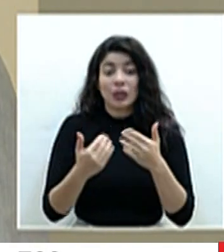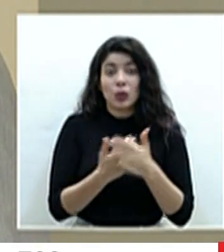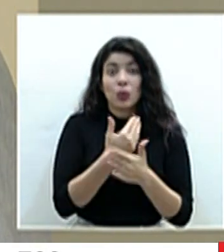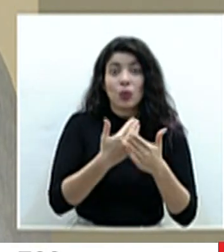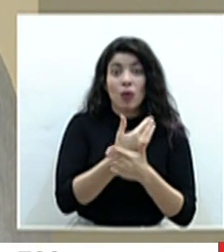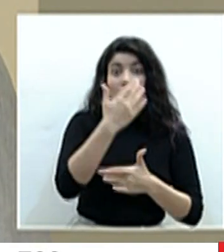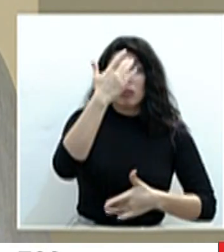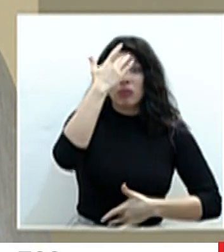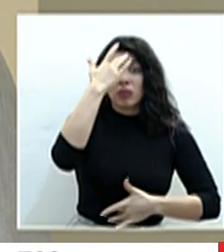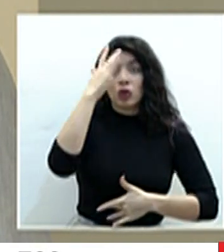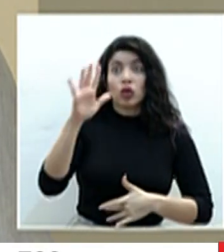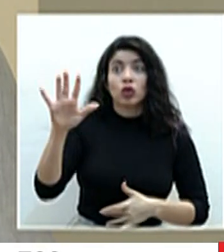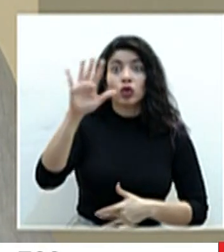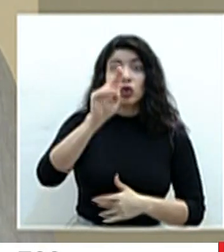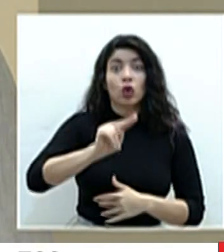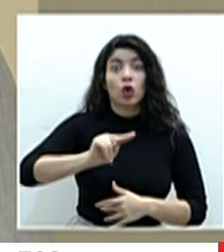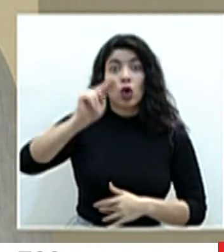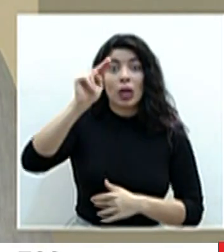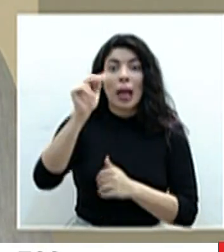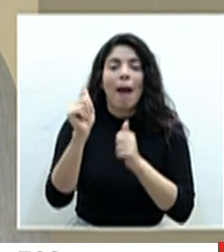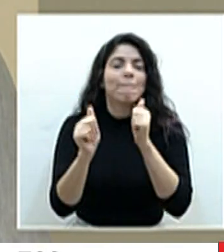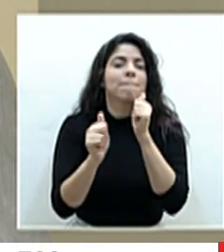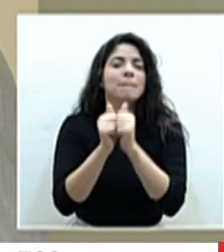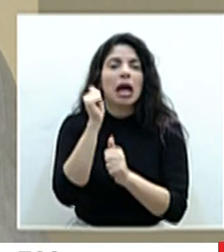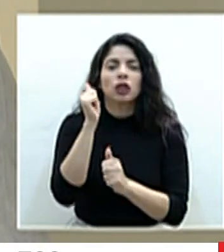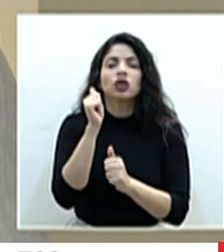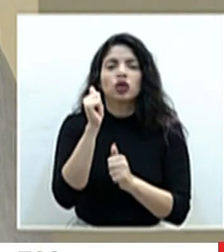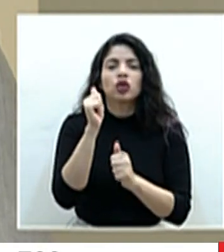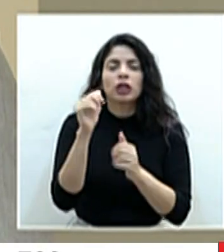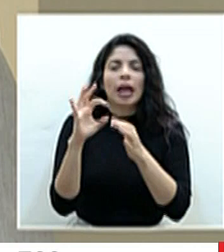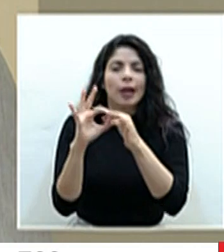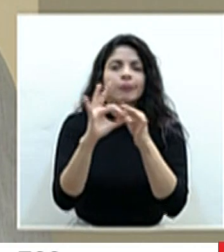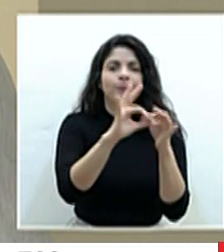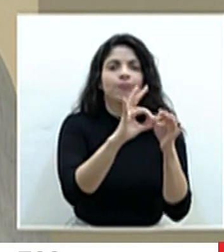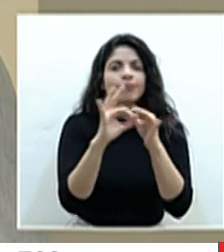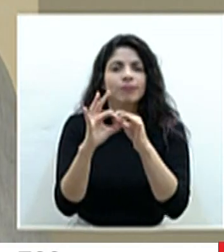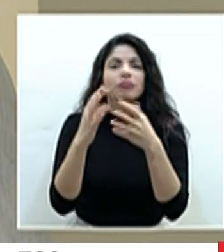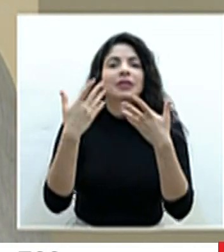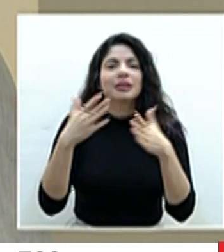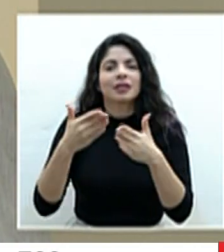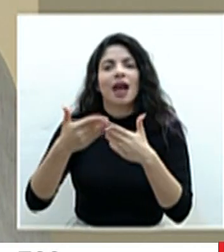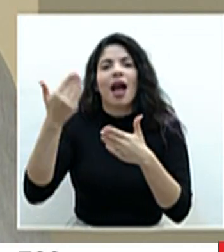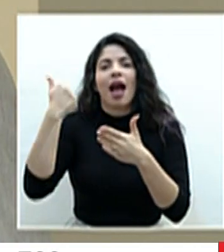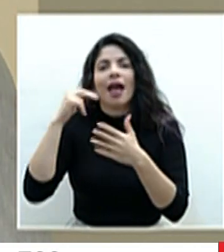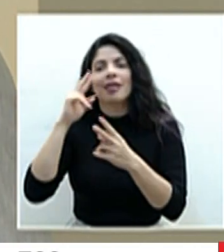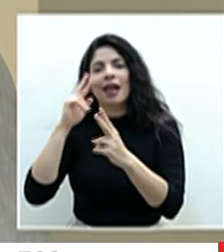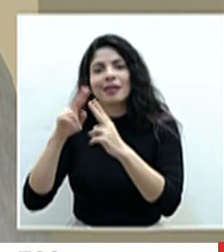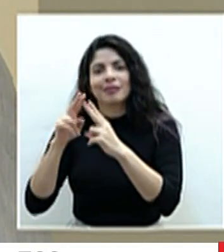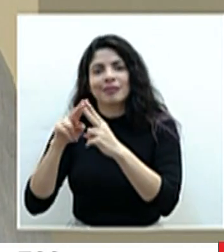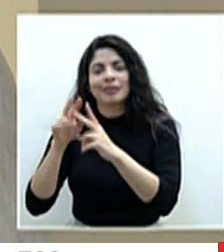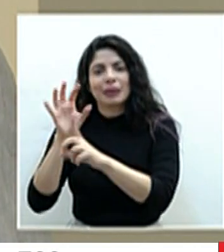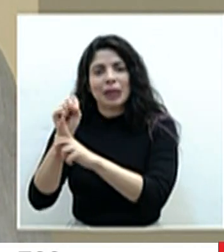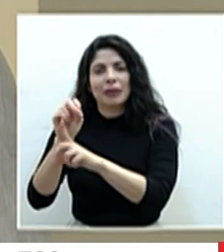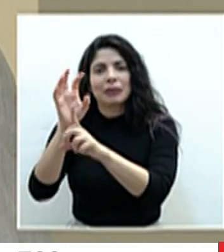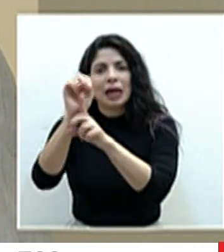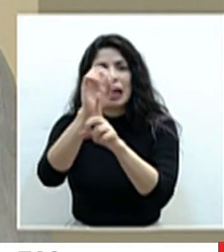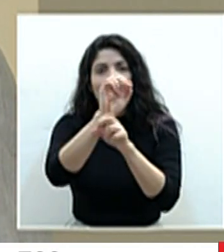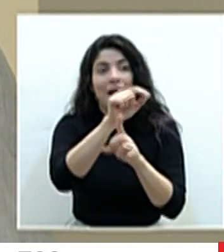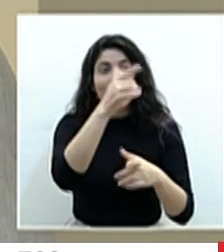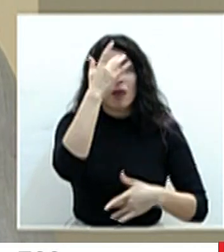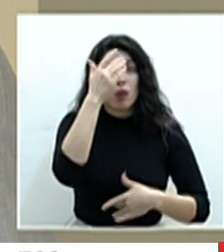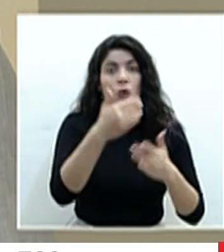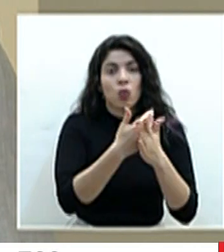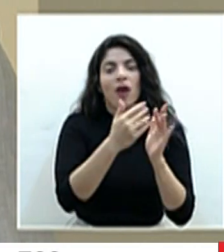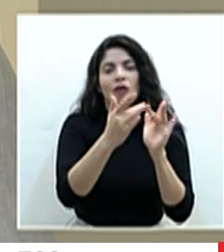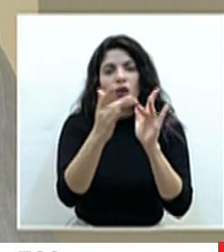surgiendo en la zona norte, en su gran mayoría están justamente asociados a los casos que ya previamente se habían identificado. Y con